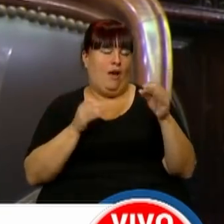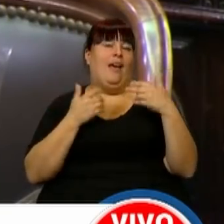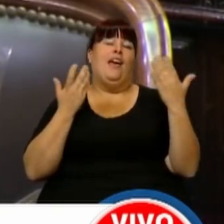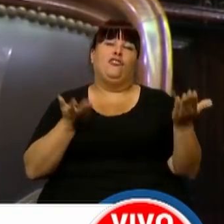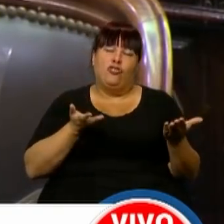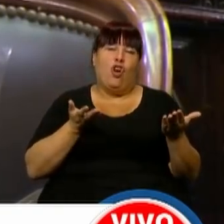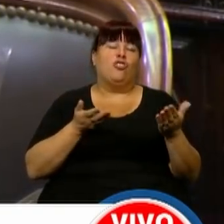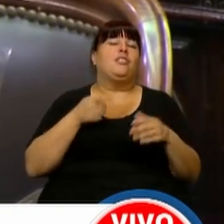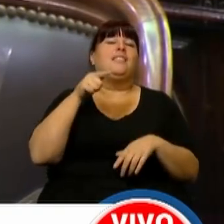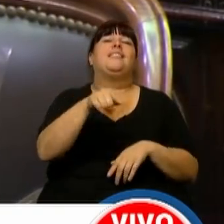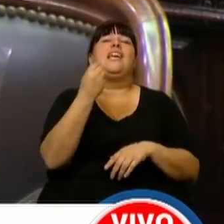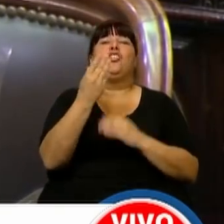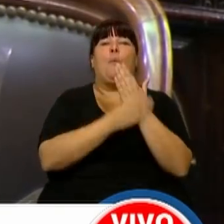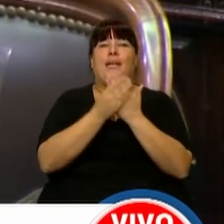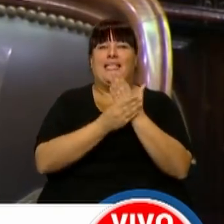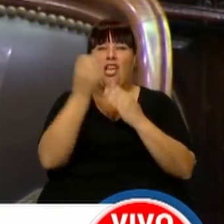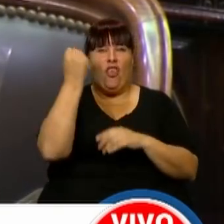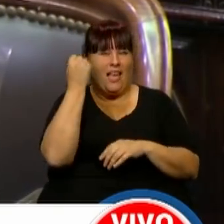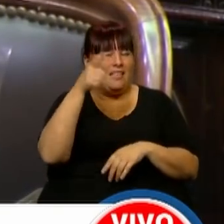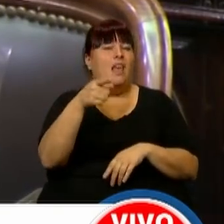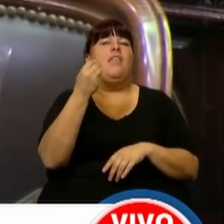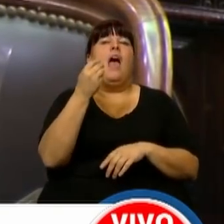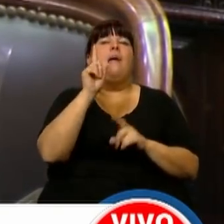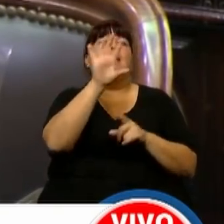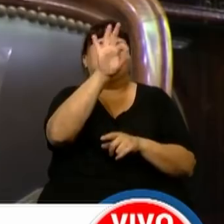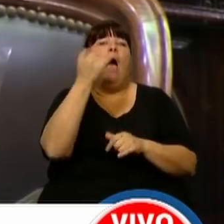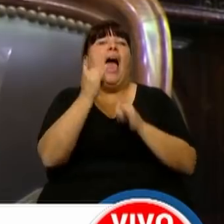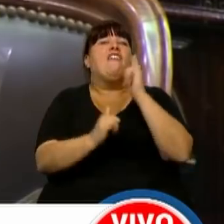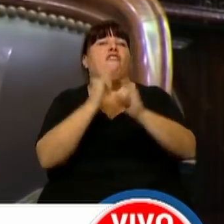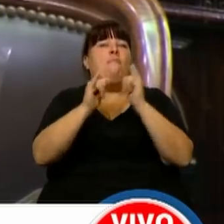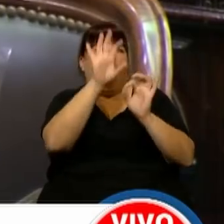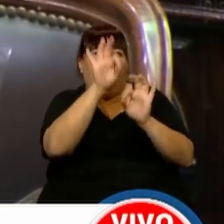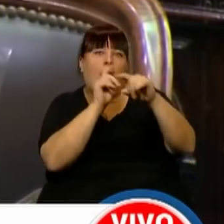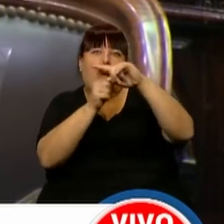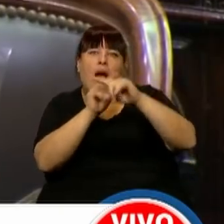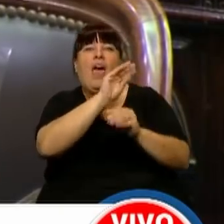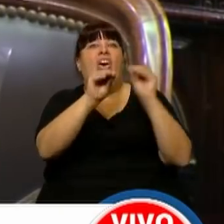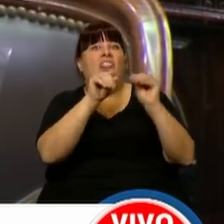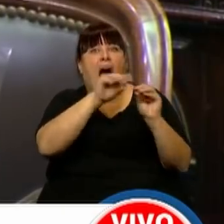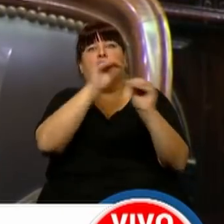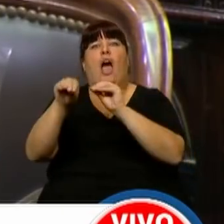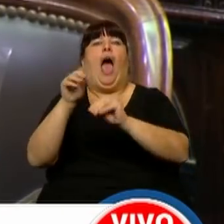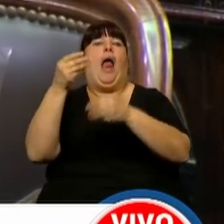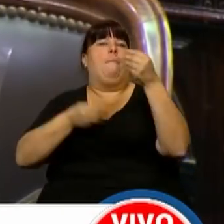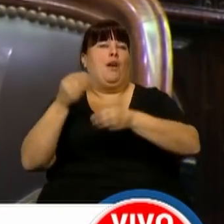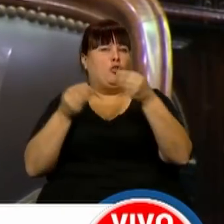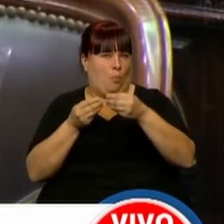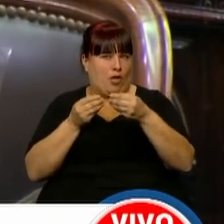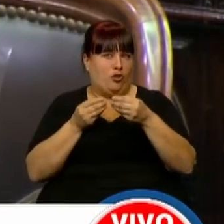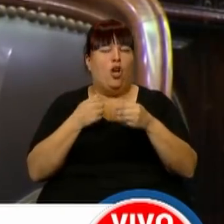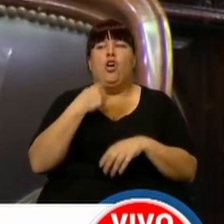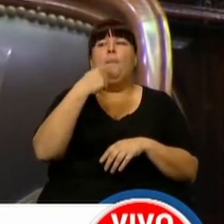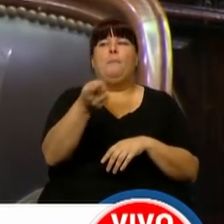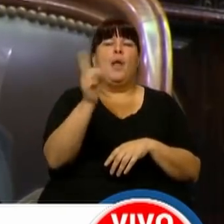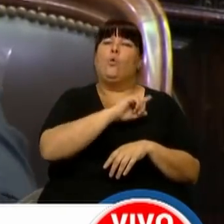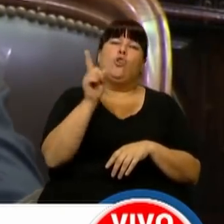cual, esencialmente lo que hizo el Ministerio de Hacienda fue tomar los datos que tenía disponibles e incorporar esos datos al presupuesto. La pregunta nuestra